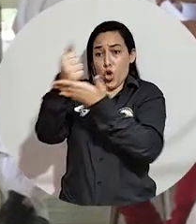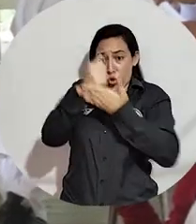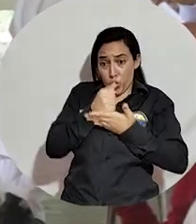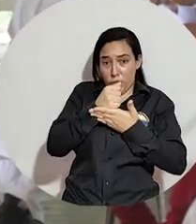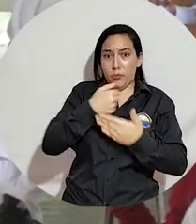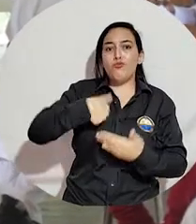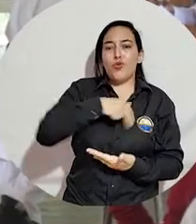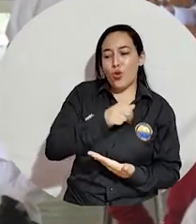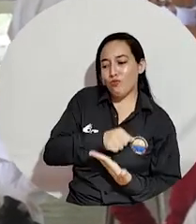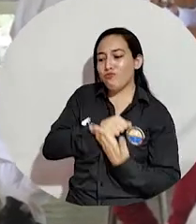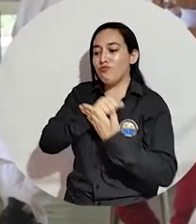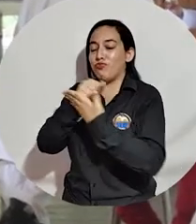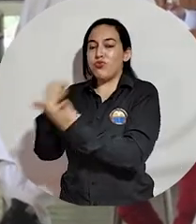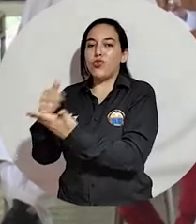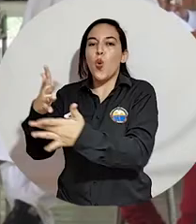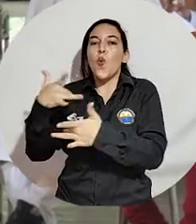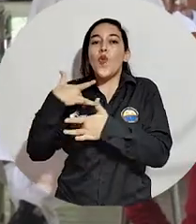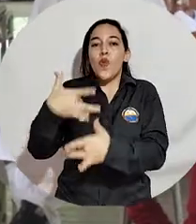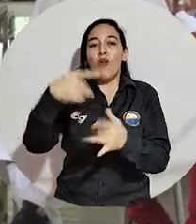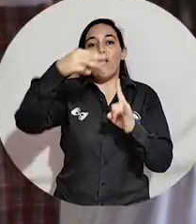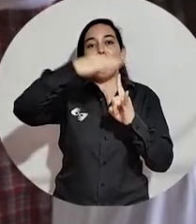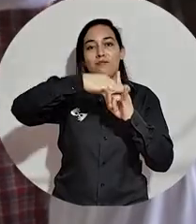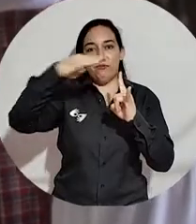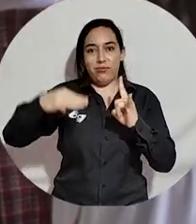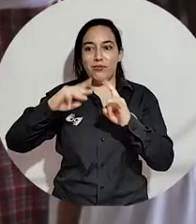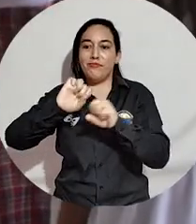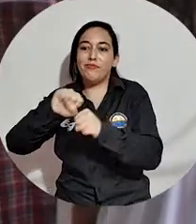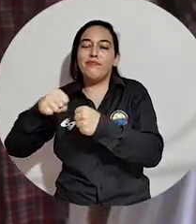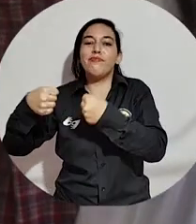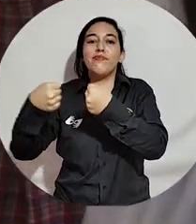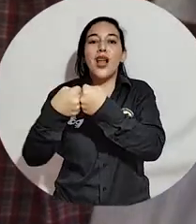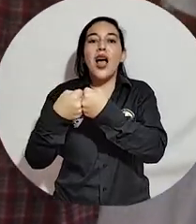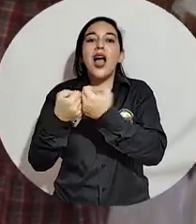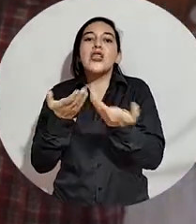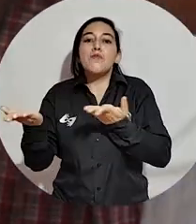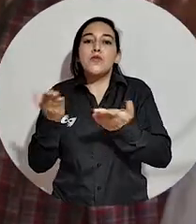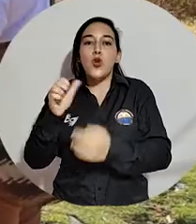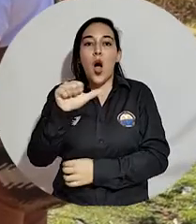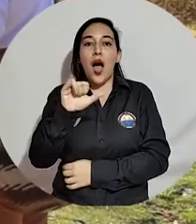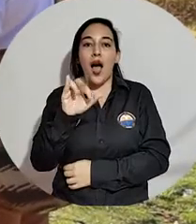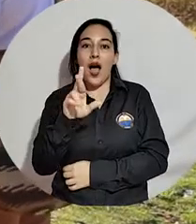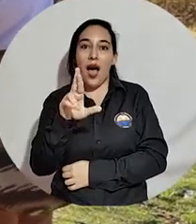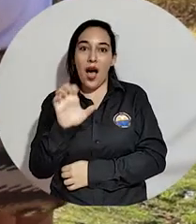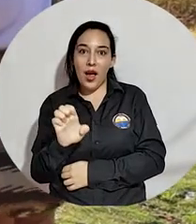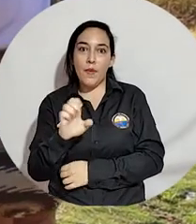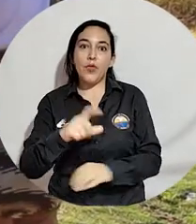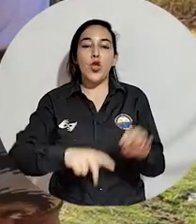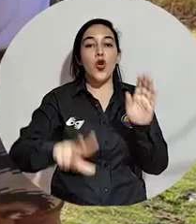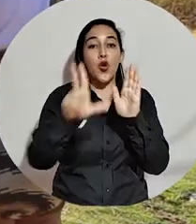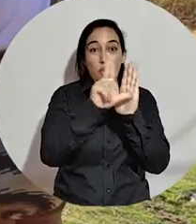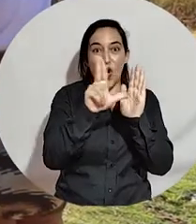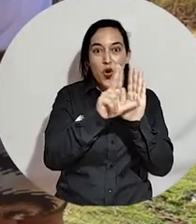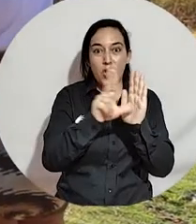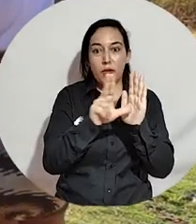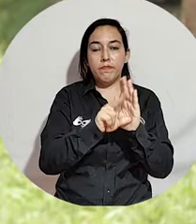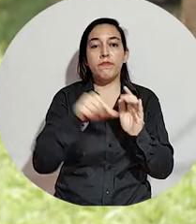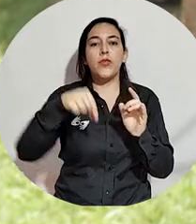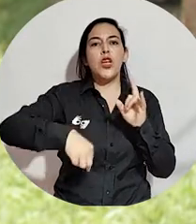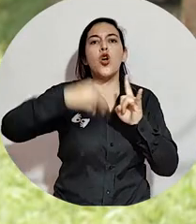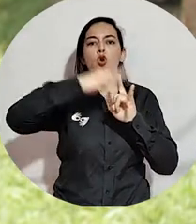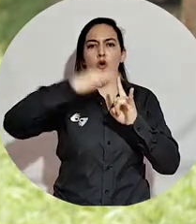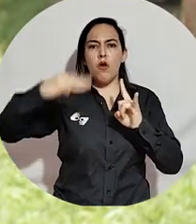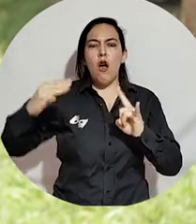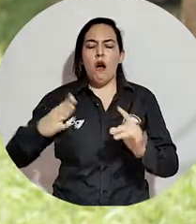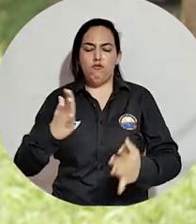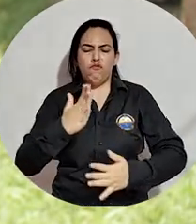desde el voluntariado universitario y en esta oportunidad en articulación con la empresa de servicios Aire y el Hotel Marriott. La Universidad de